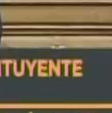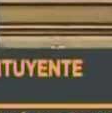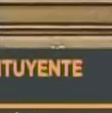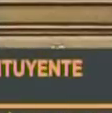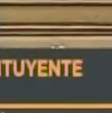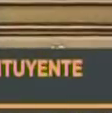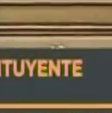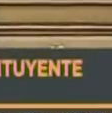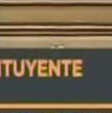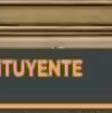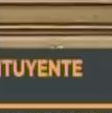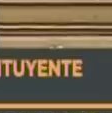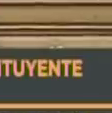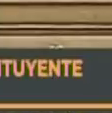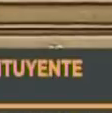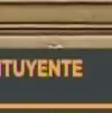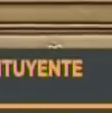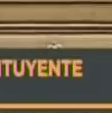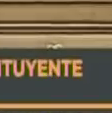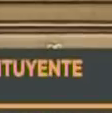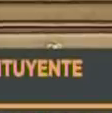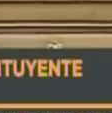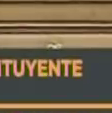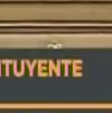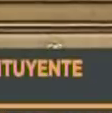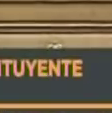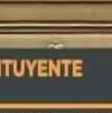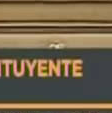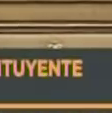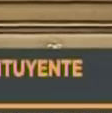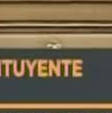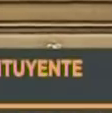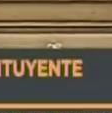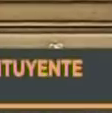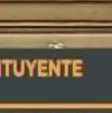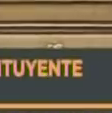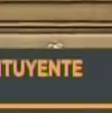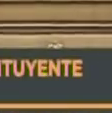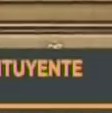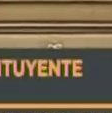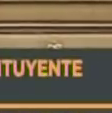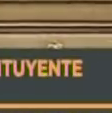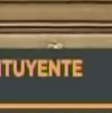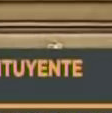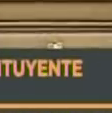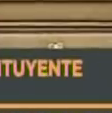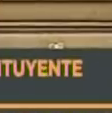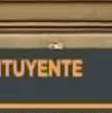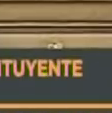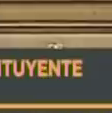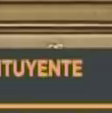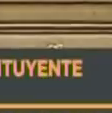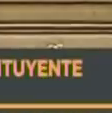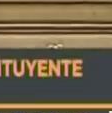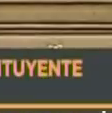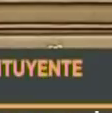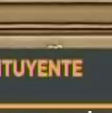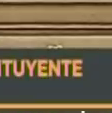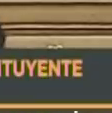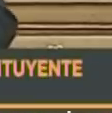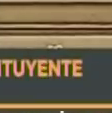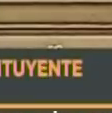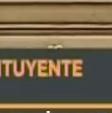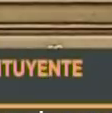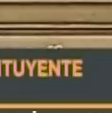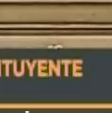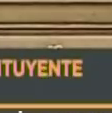Entonces, Agrosur viene un poco a ayudar al compañero presidente, al pueblo venezolano sobre todo,